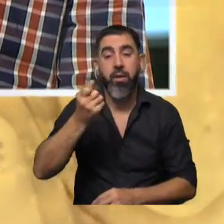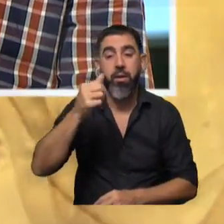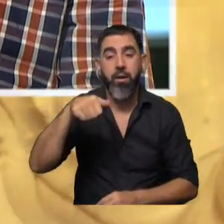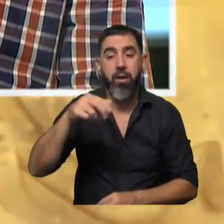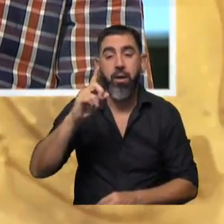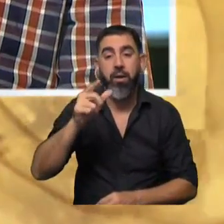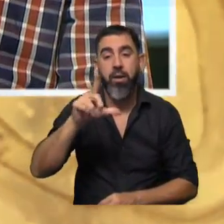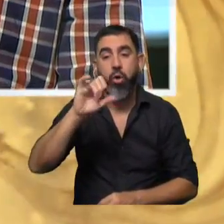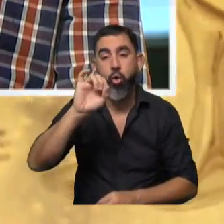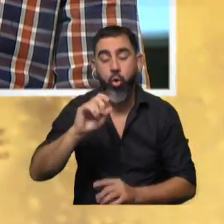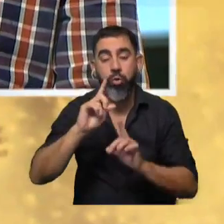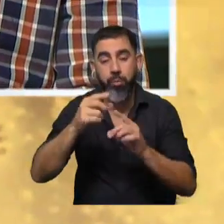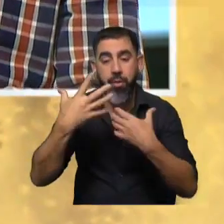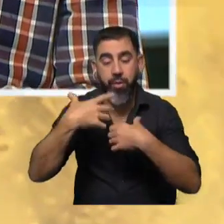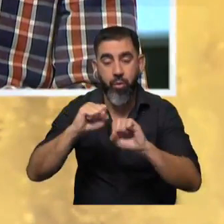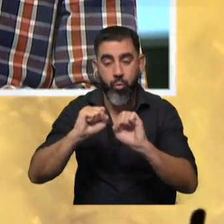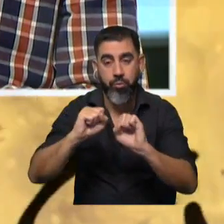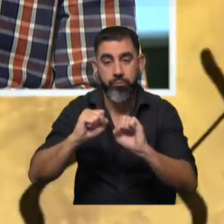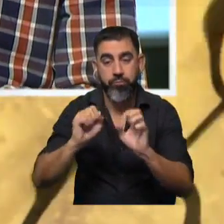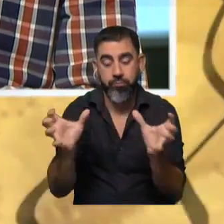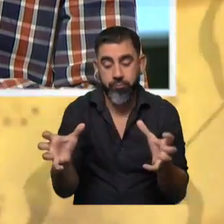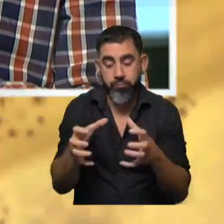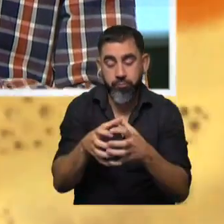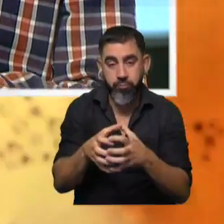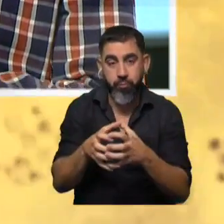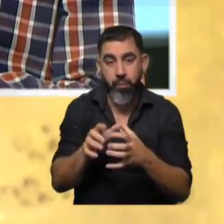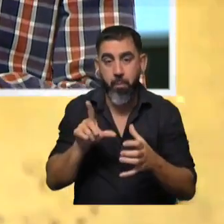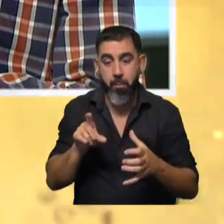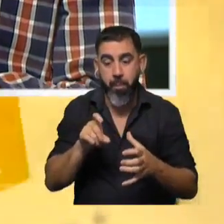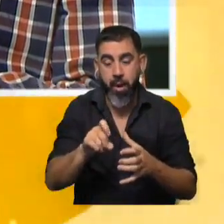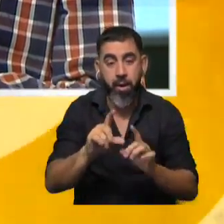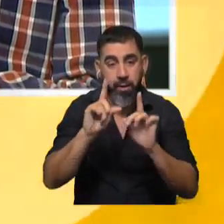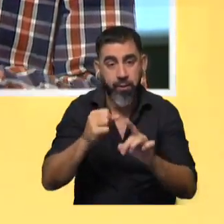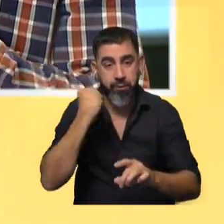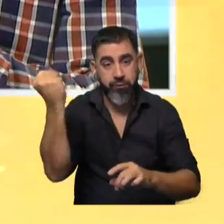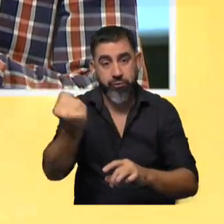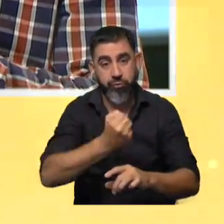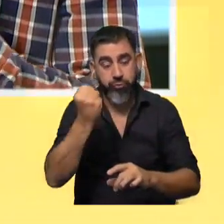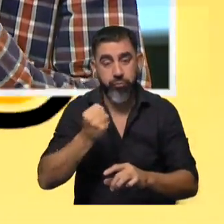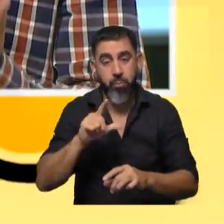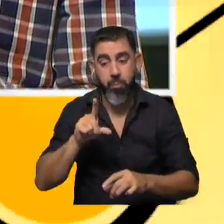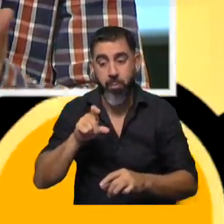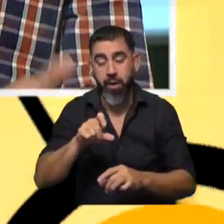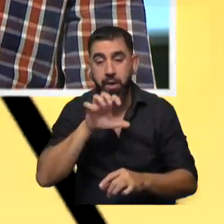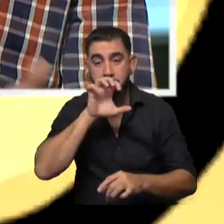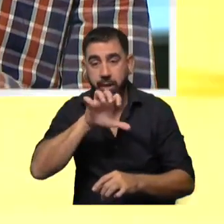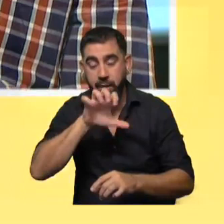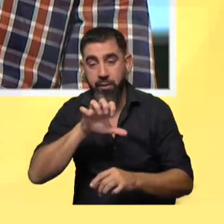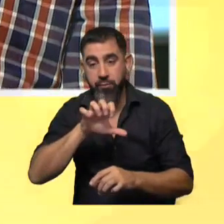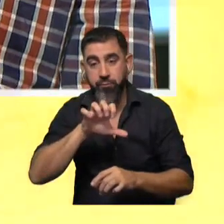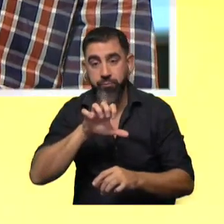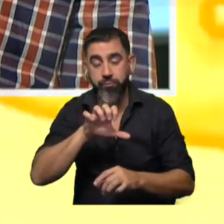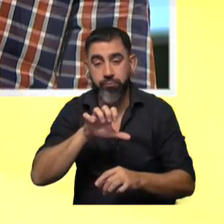de ese vector. Y además aislar los parásitos, que ese fue otro elemento importante, que estos parásitos de los perritos inicial y